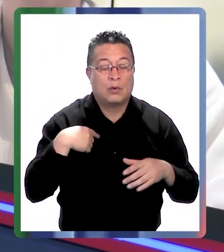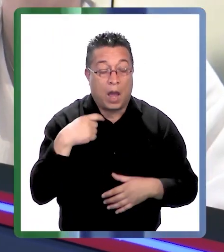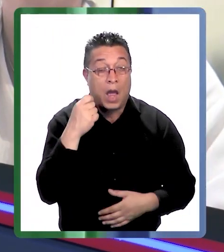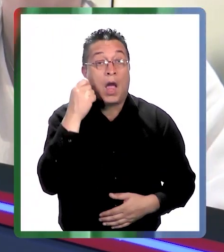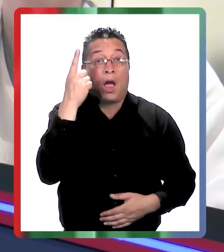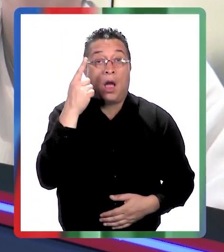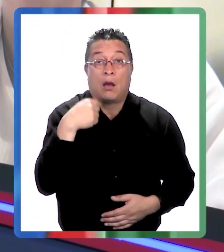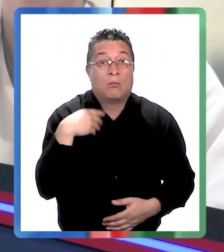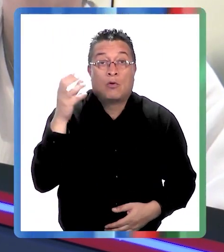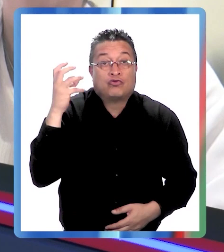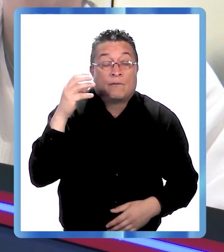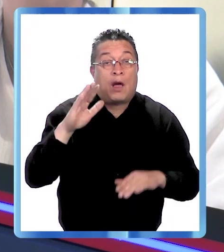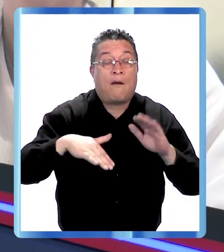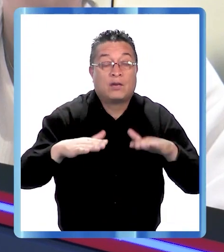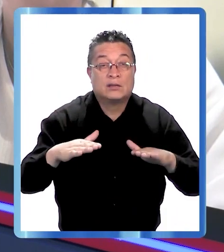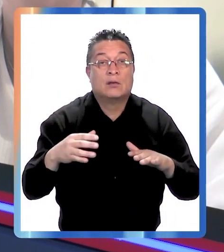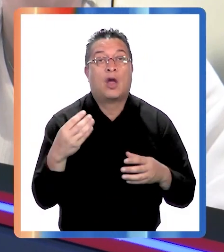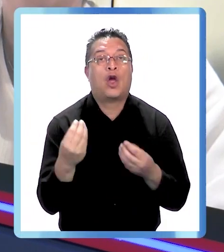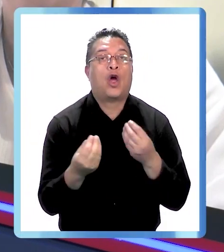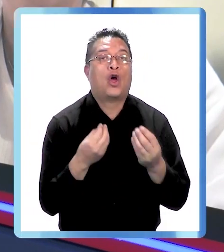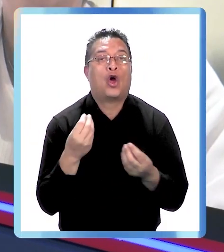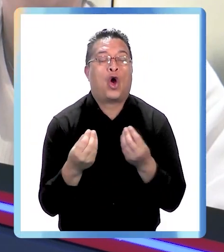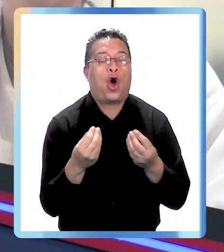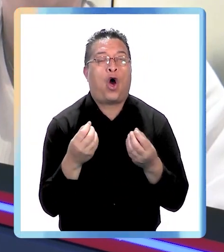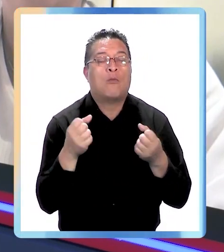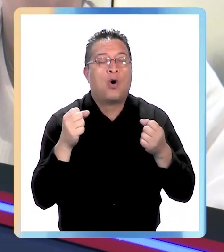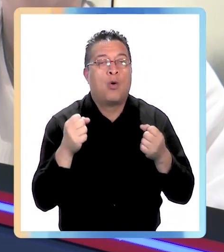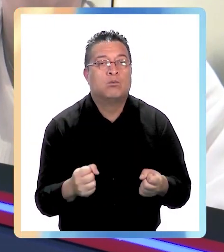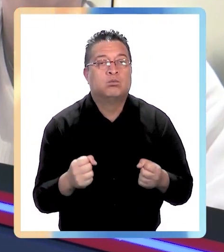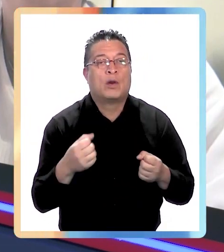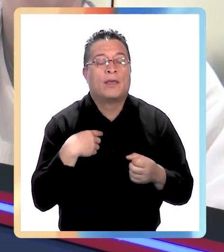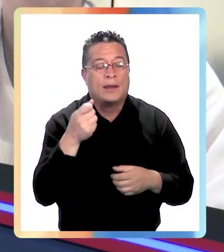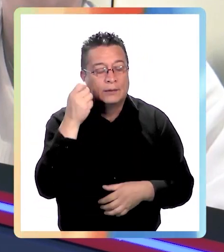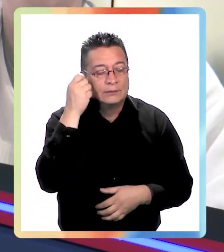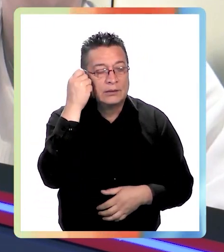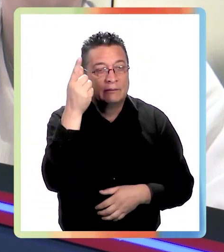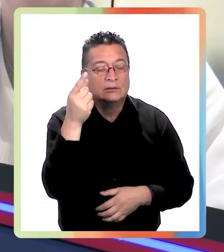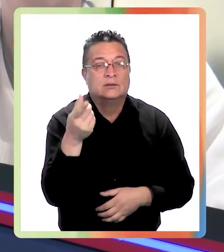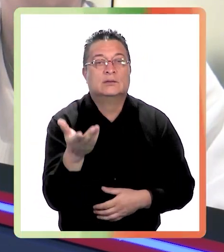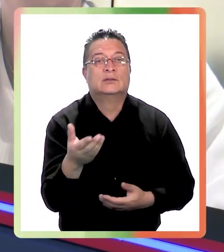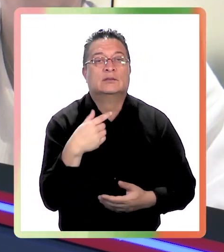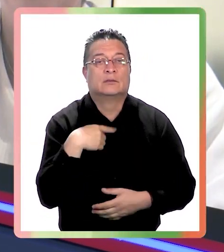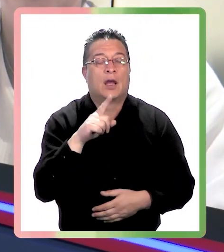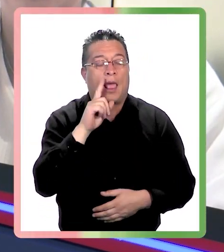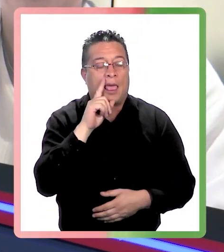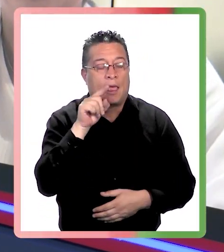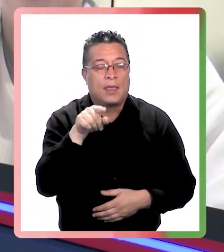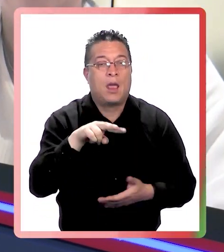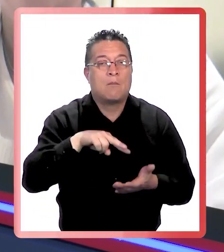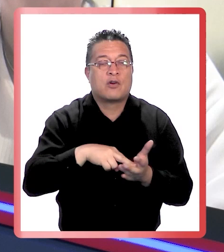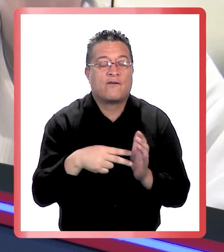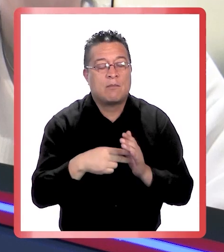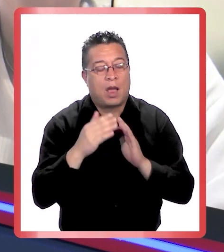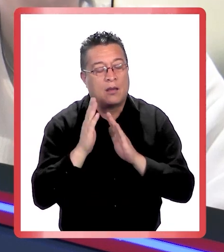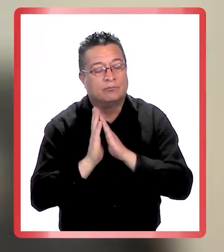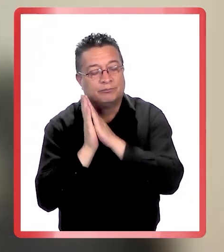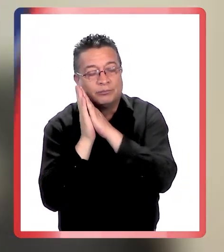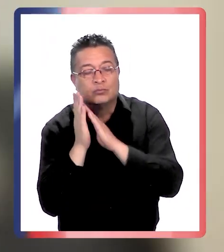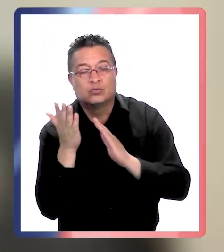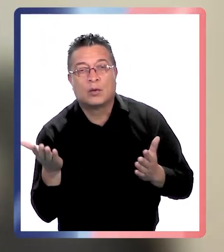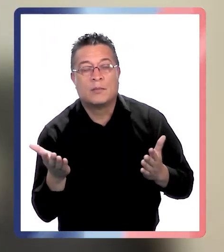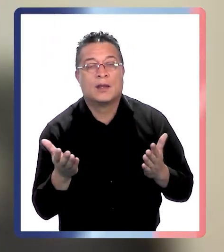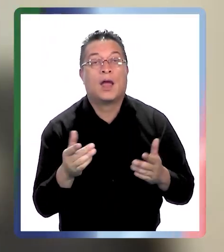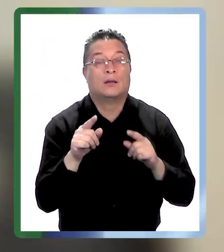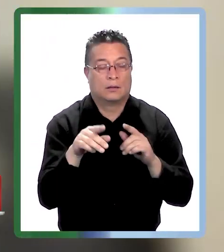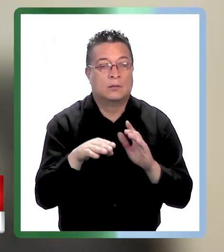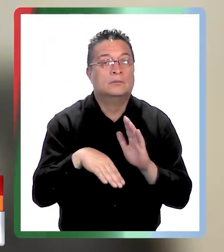darse cuenta, pero ¿cómo se puede saber si uno al final tiene problemas para dormir? Yo creo que